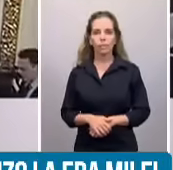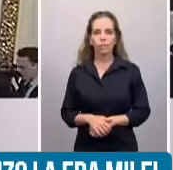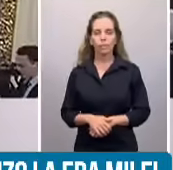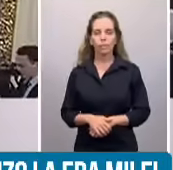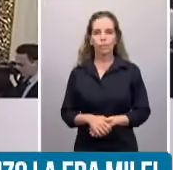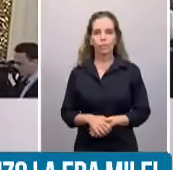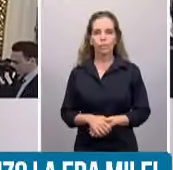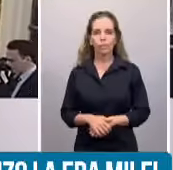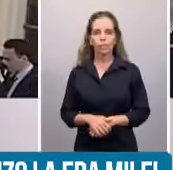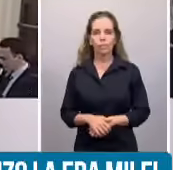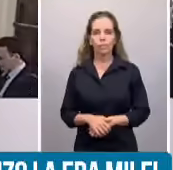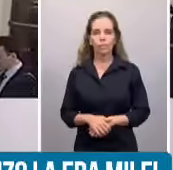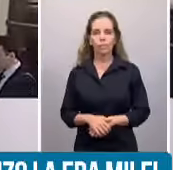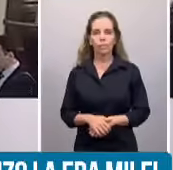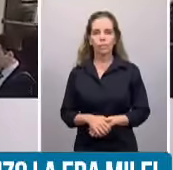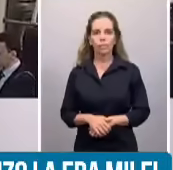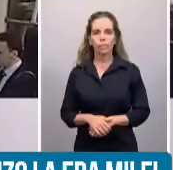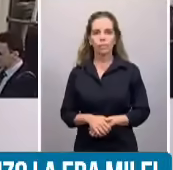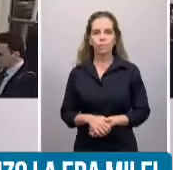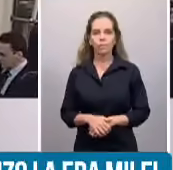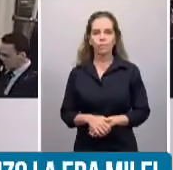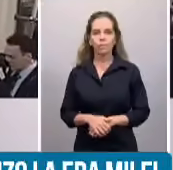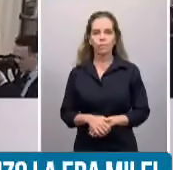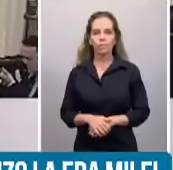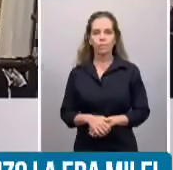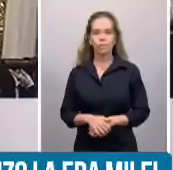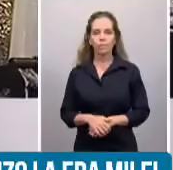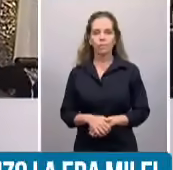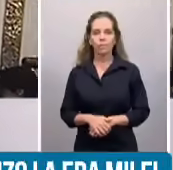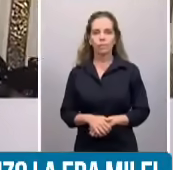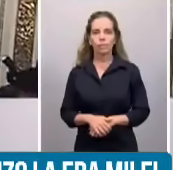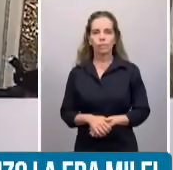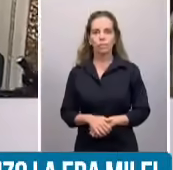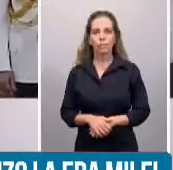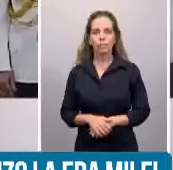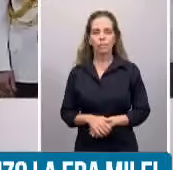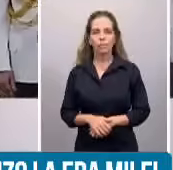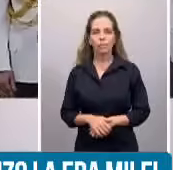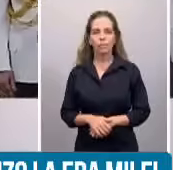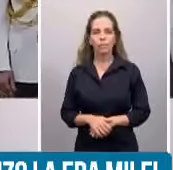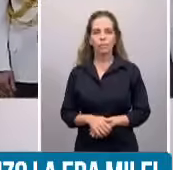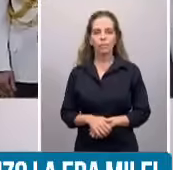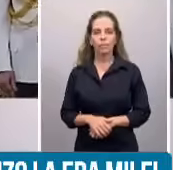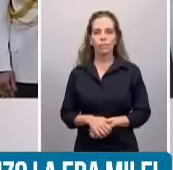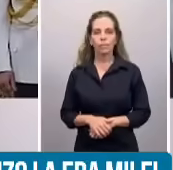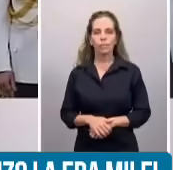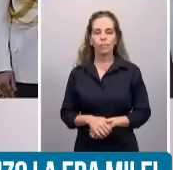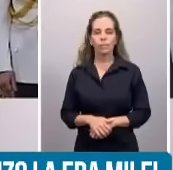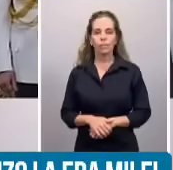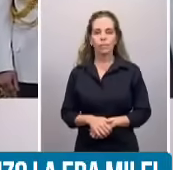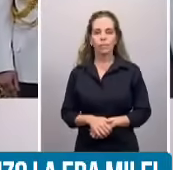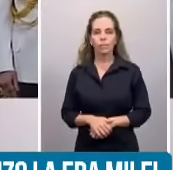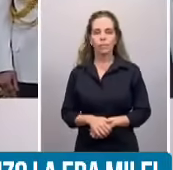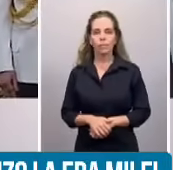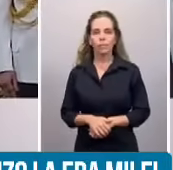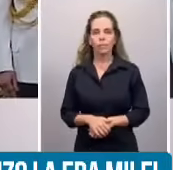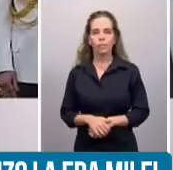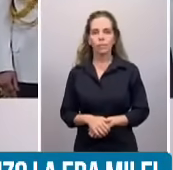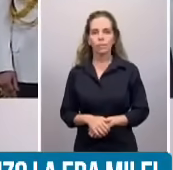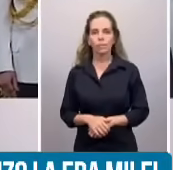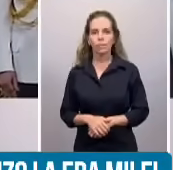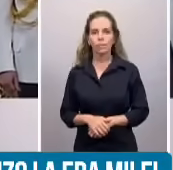que es la calle Pou, el presidente de Uruguay, muy importante. Además, lo que estamos viendo son aliados ideológicos también en